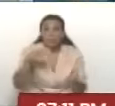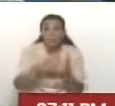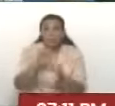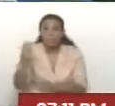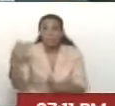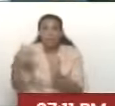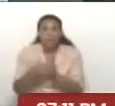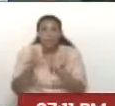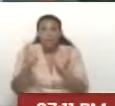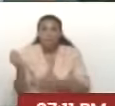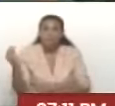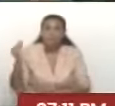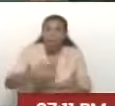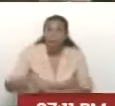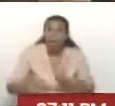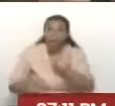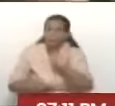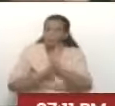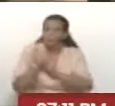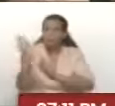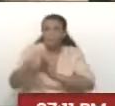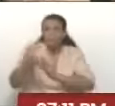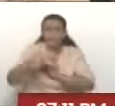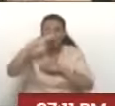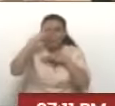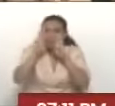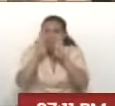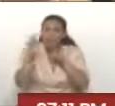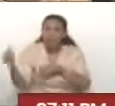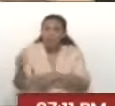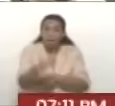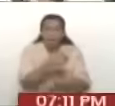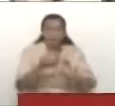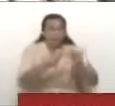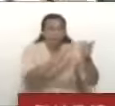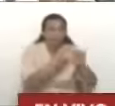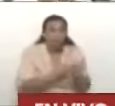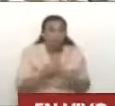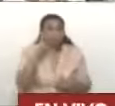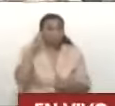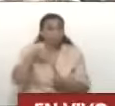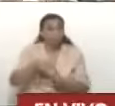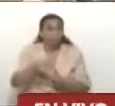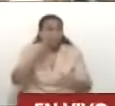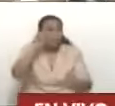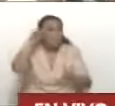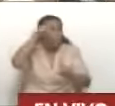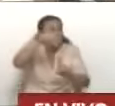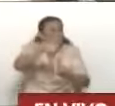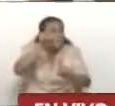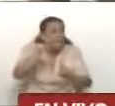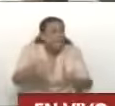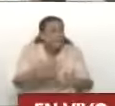2.500.000. Y vamos, mira, creciendo en atención con una meta